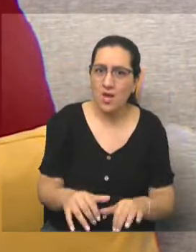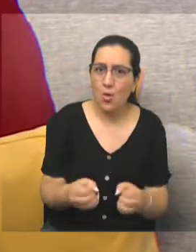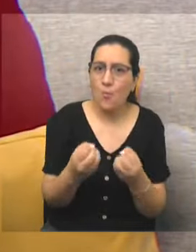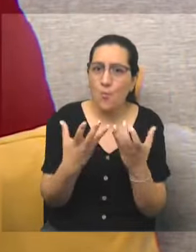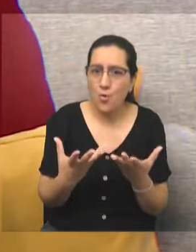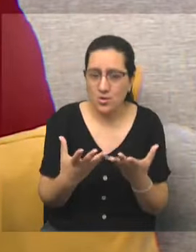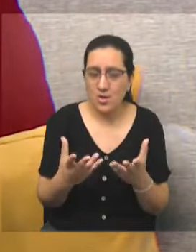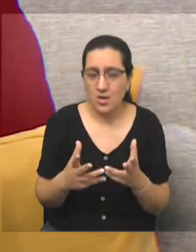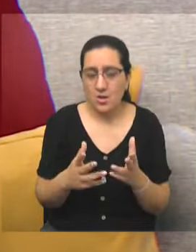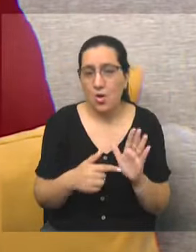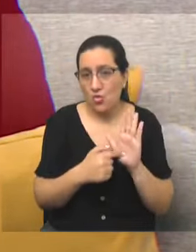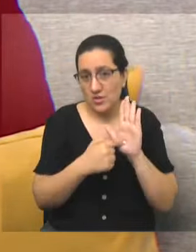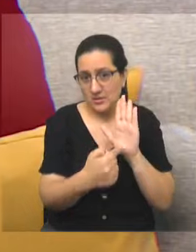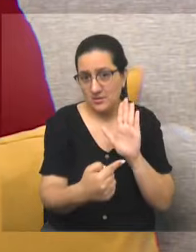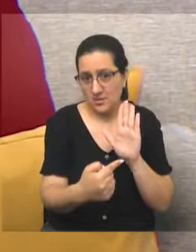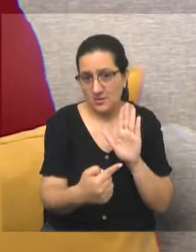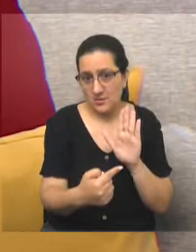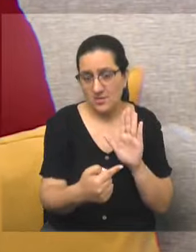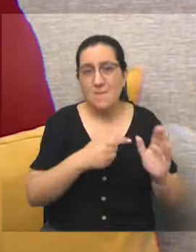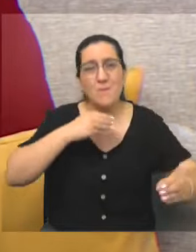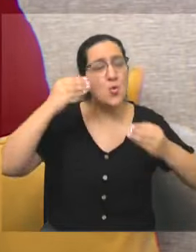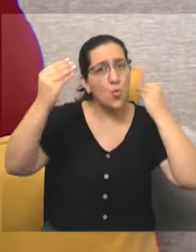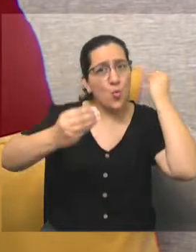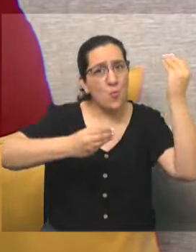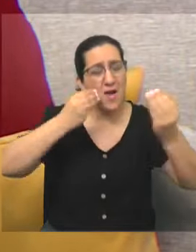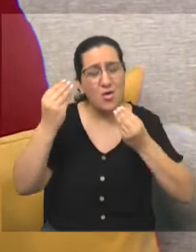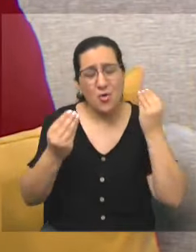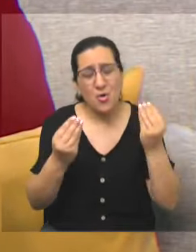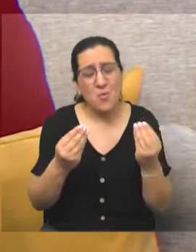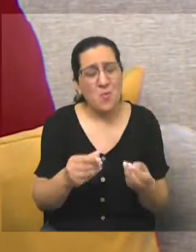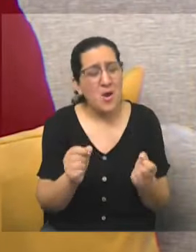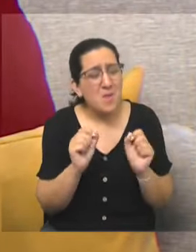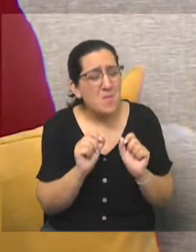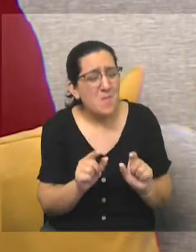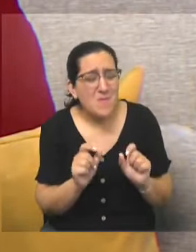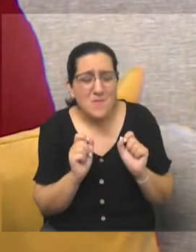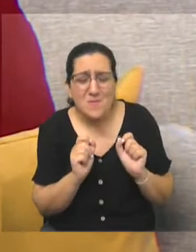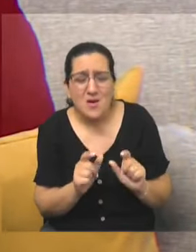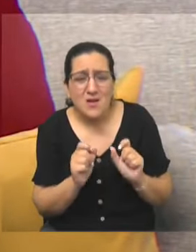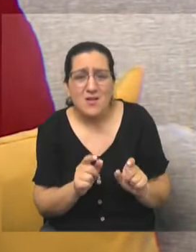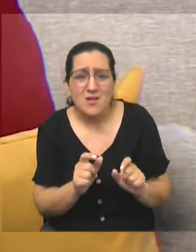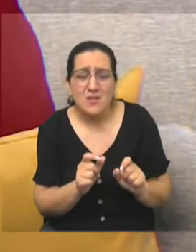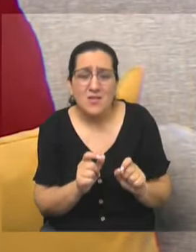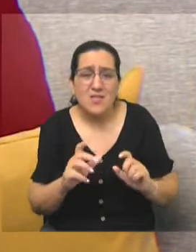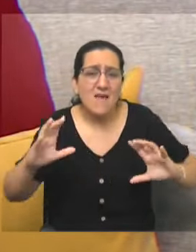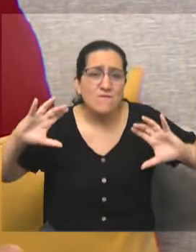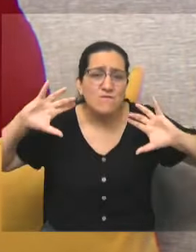lo dicen textualmente, están muy preocupados por la crueldad y las dinámicas de la expresión de la violencia de estos últimos días.